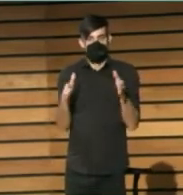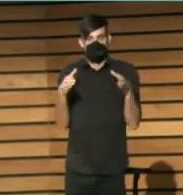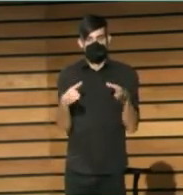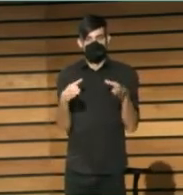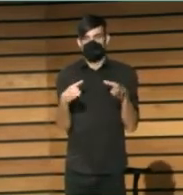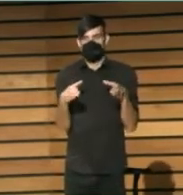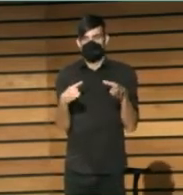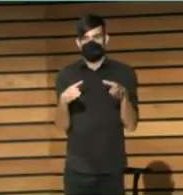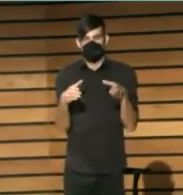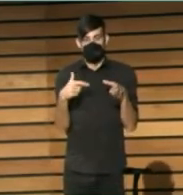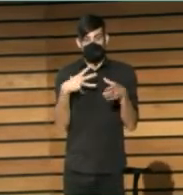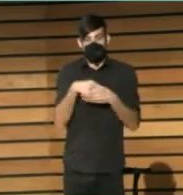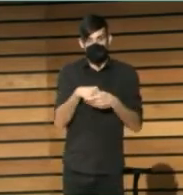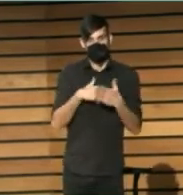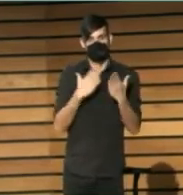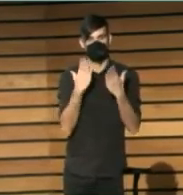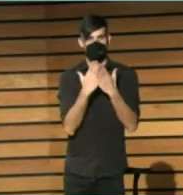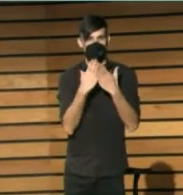una escuelita.